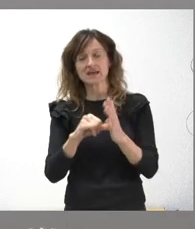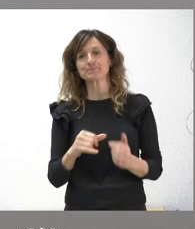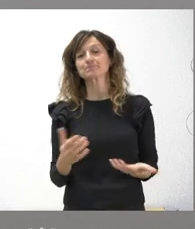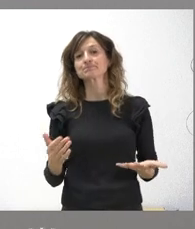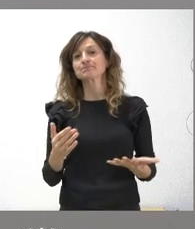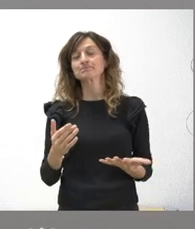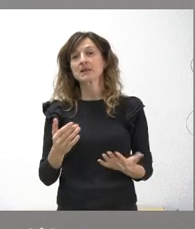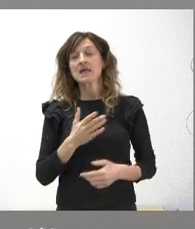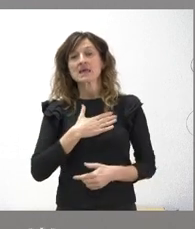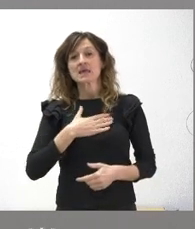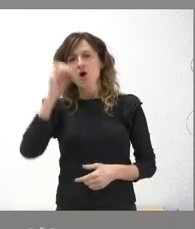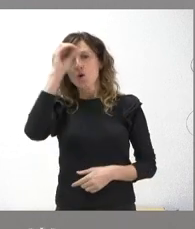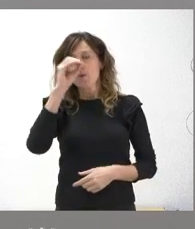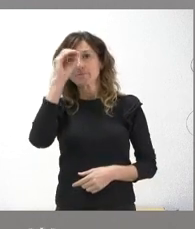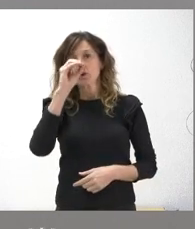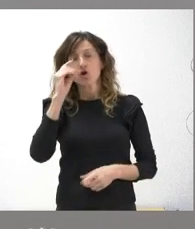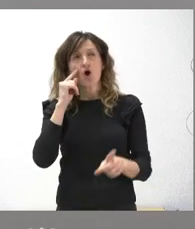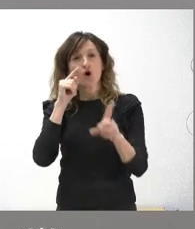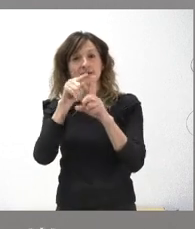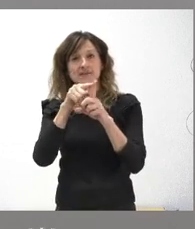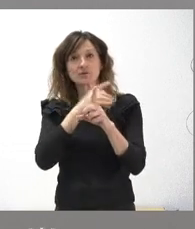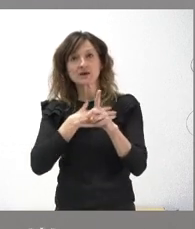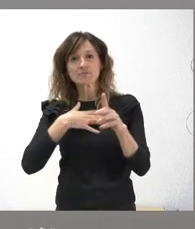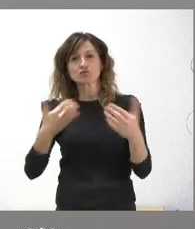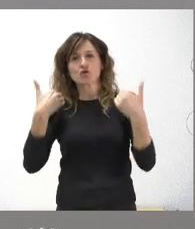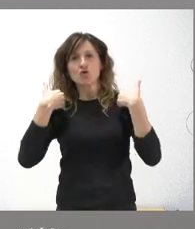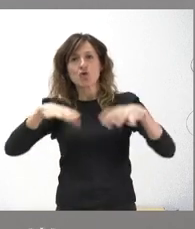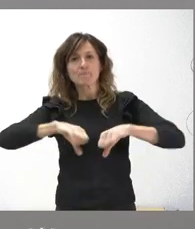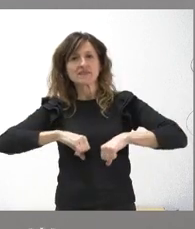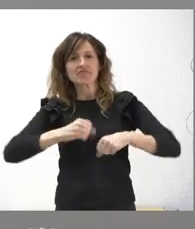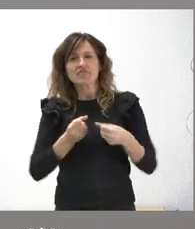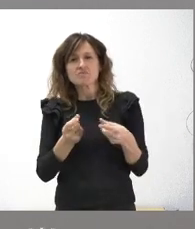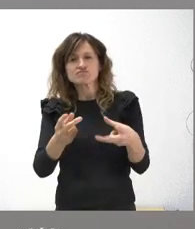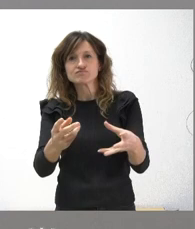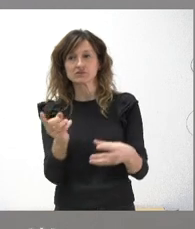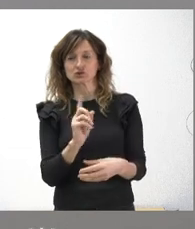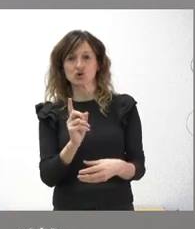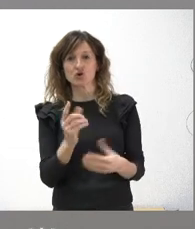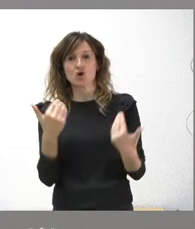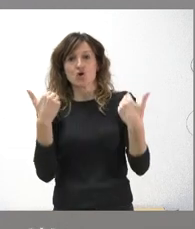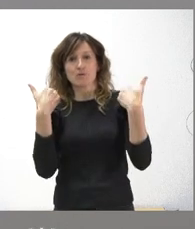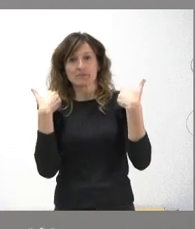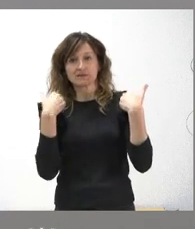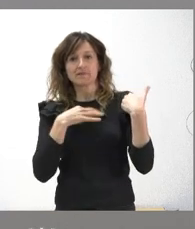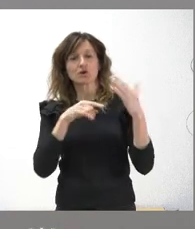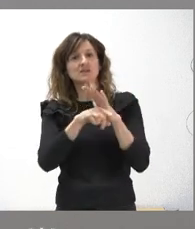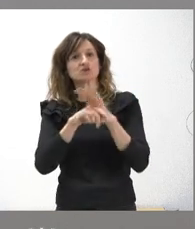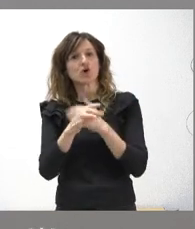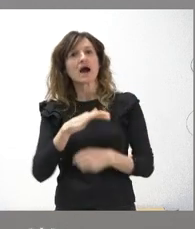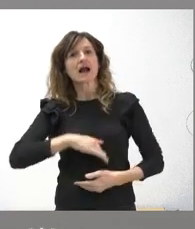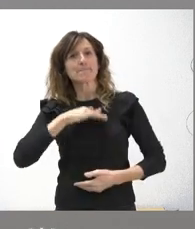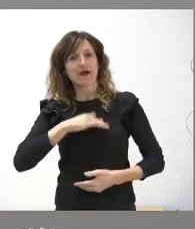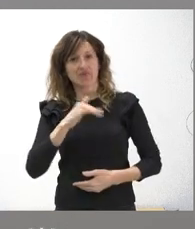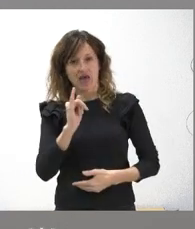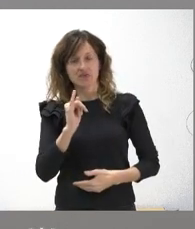idea no es tanto el objetivo de tener más y más competencias nosotros si tenemos competencias es porque somos capaces de gestionarlas adecuadamente lo hemos